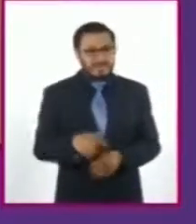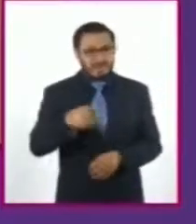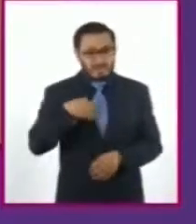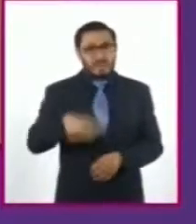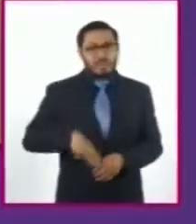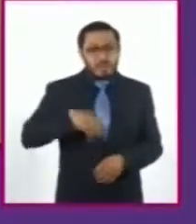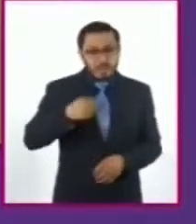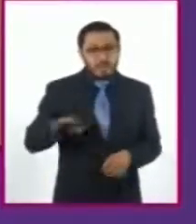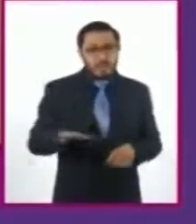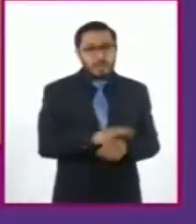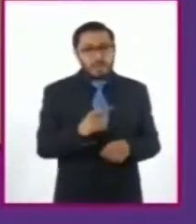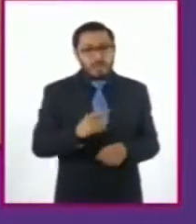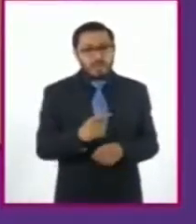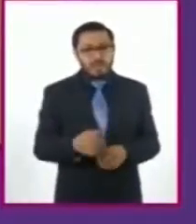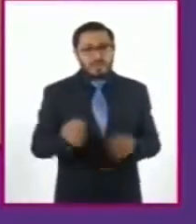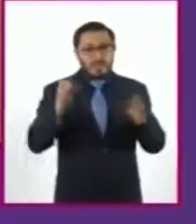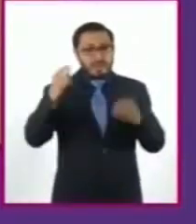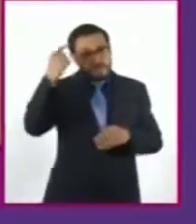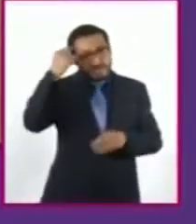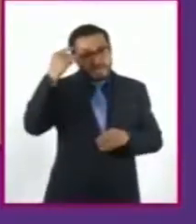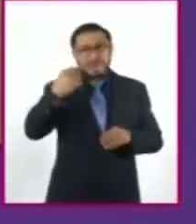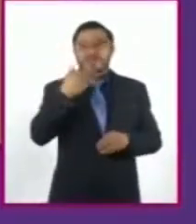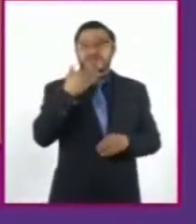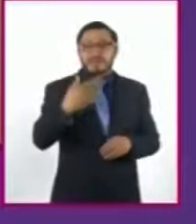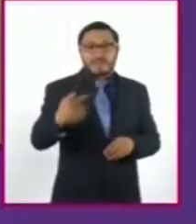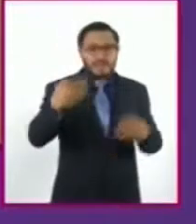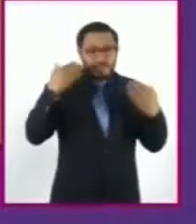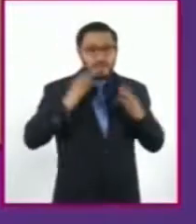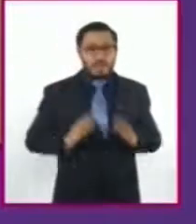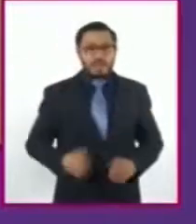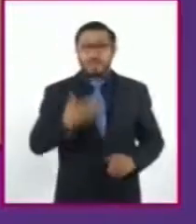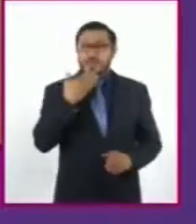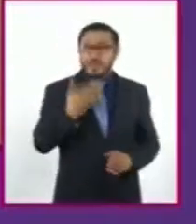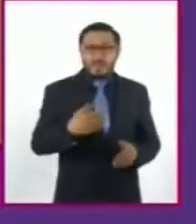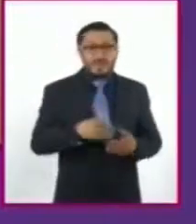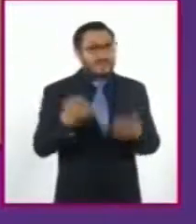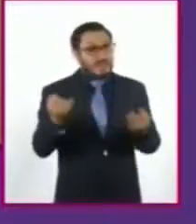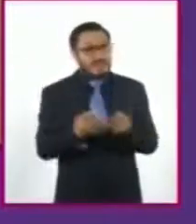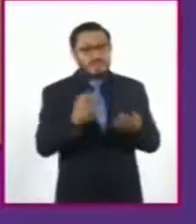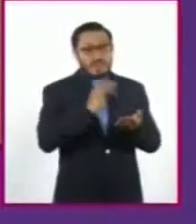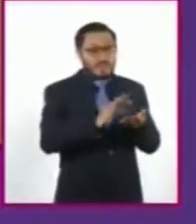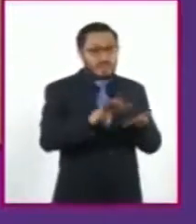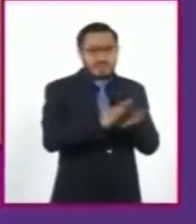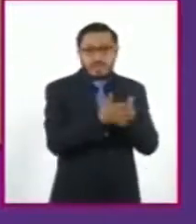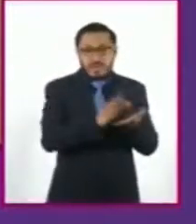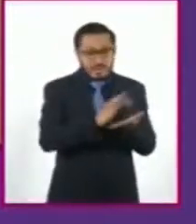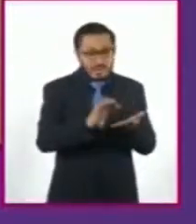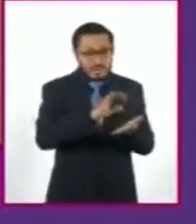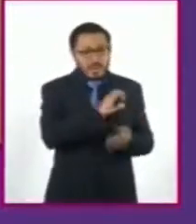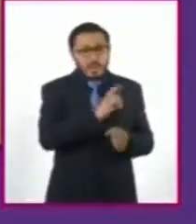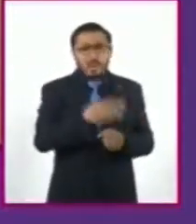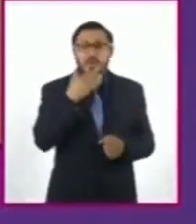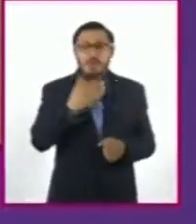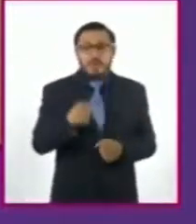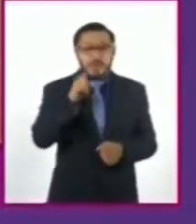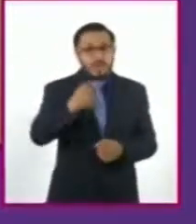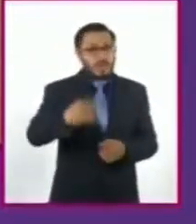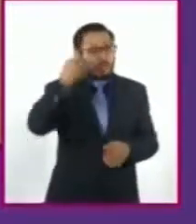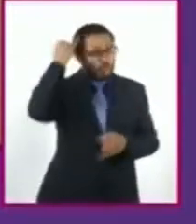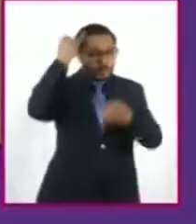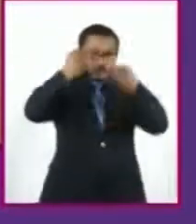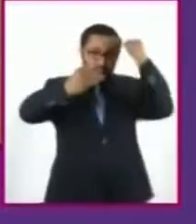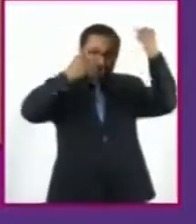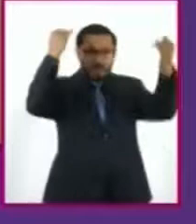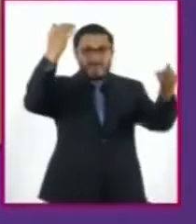porque mente sana, cuerpo sano. También leer un libro puede ser una gran oportunidad, pues vas a imaginar,